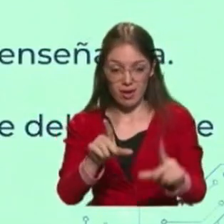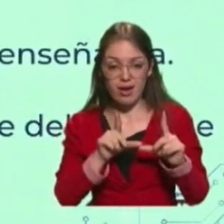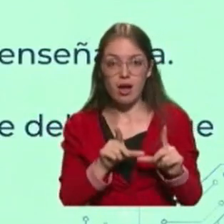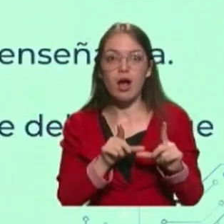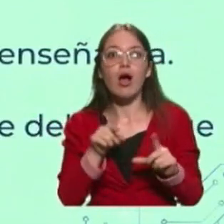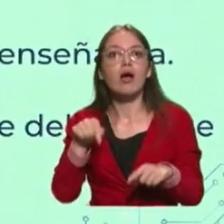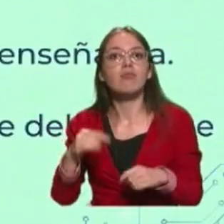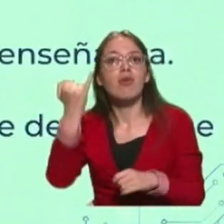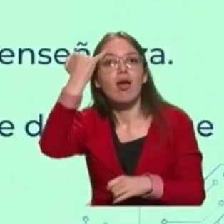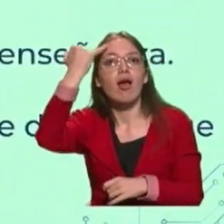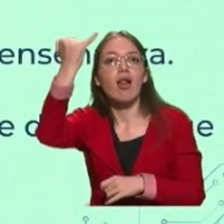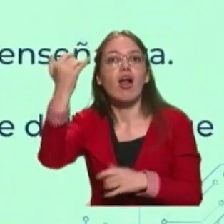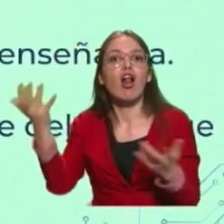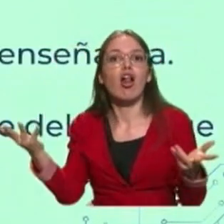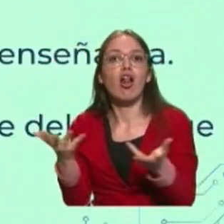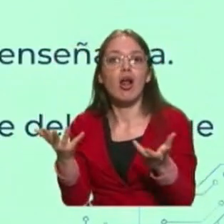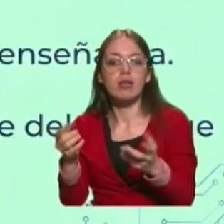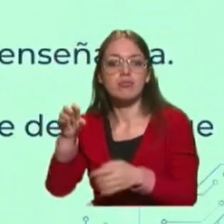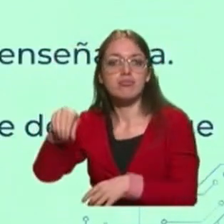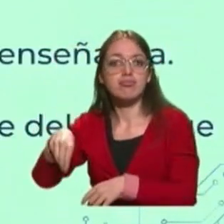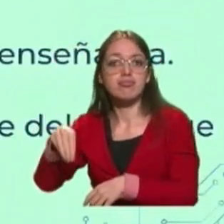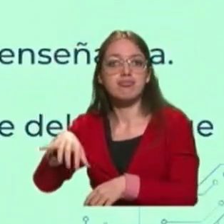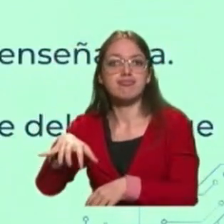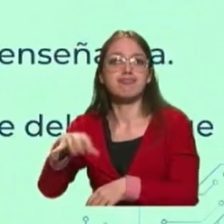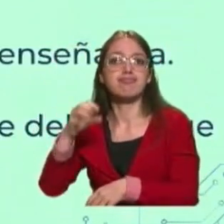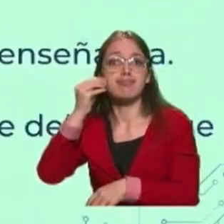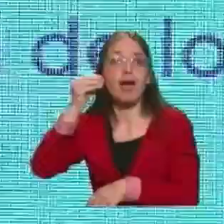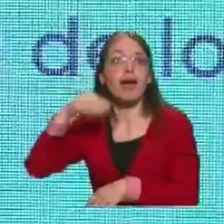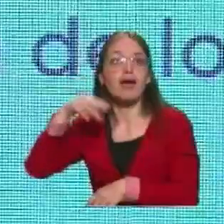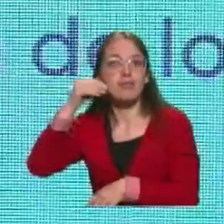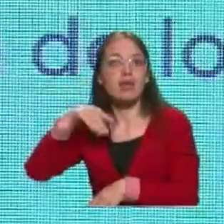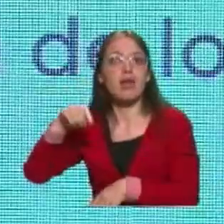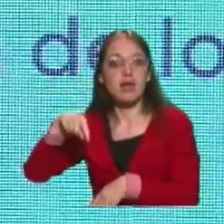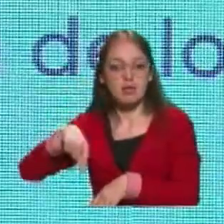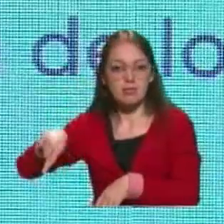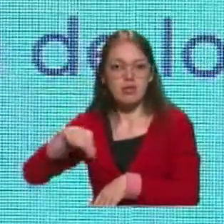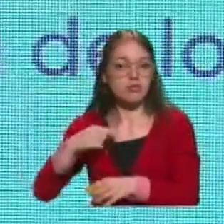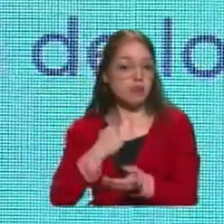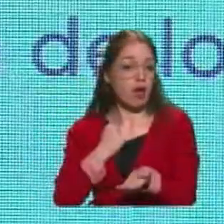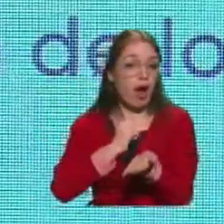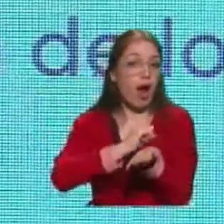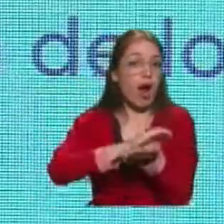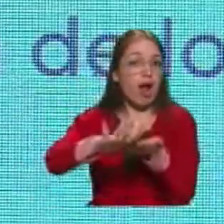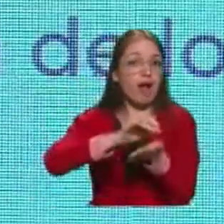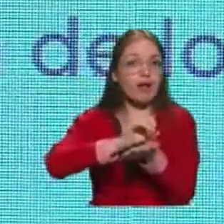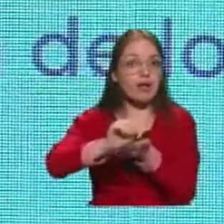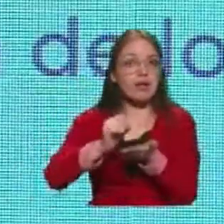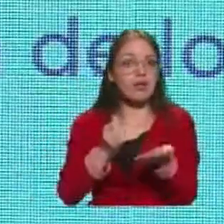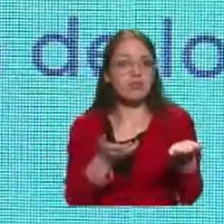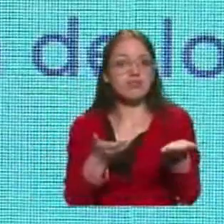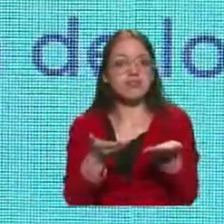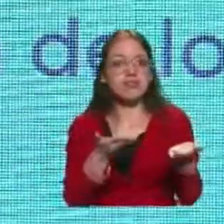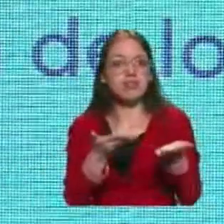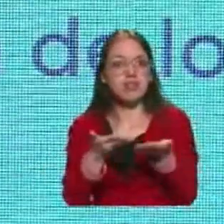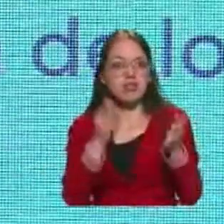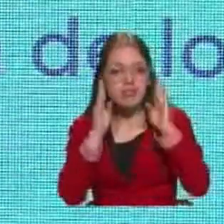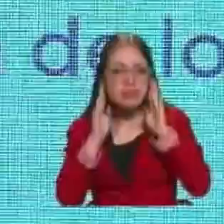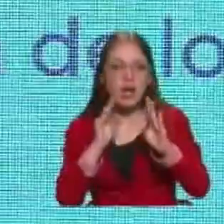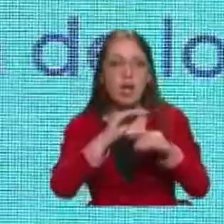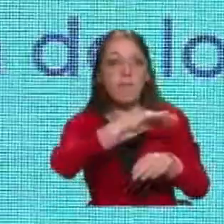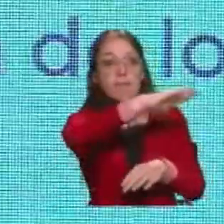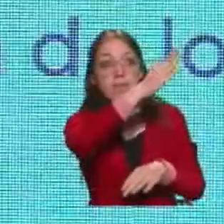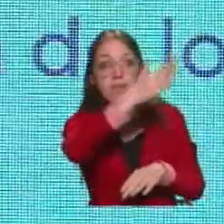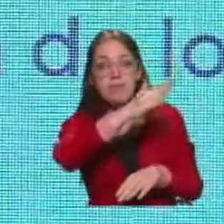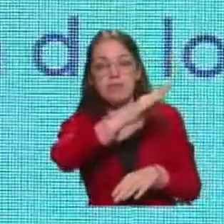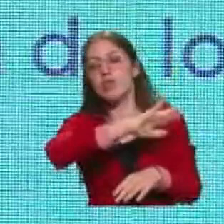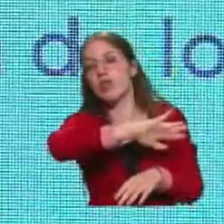derechos de autor y comercialización y vamos a ofrecerlo desde envigado totalmente gratuito a otros departamentos de colombia para que